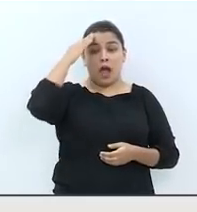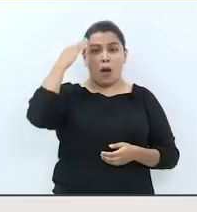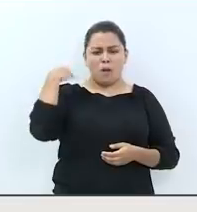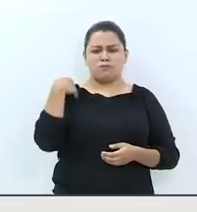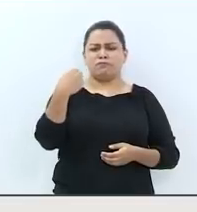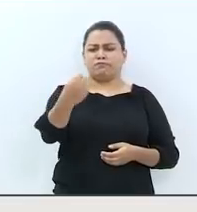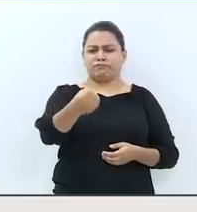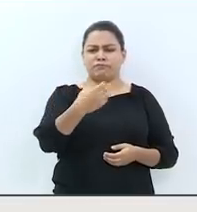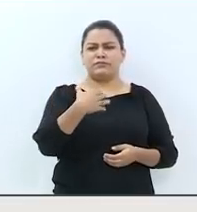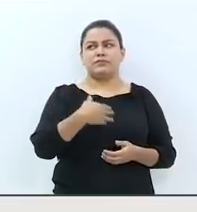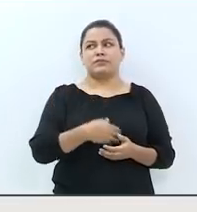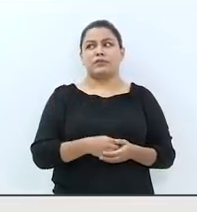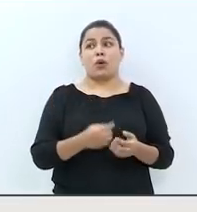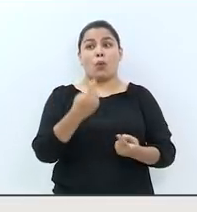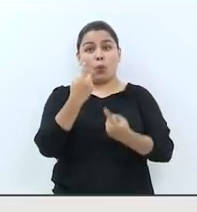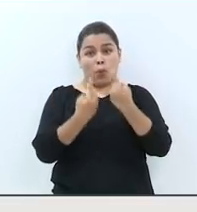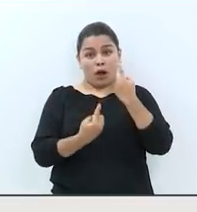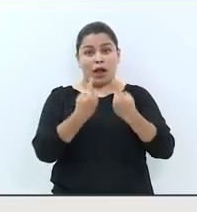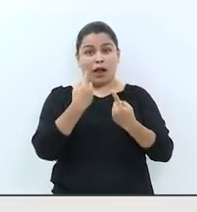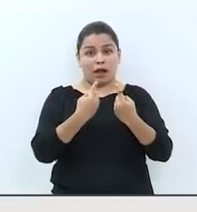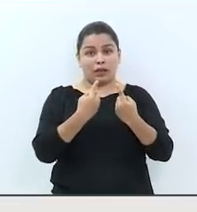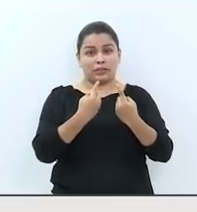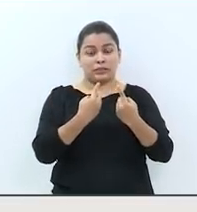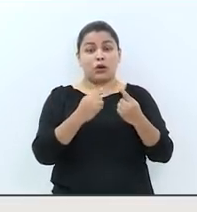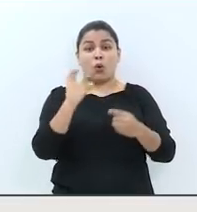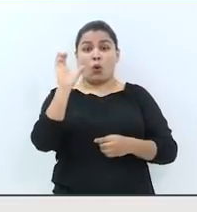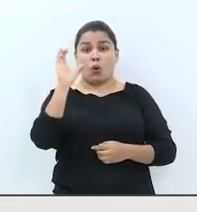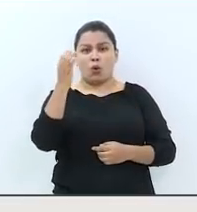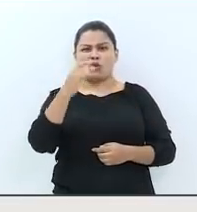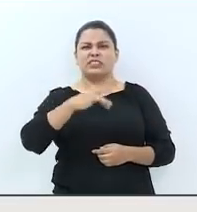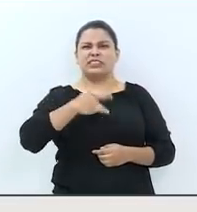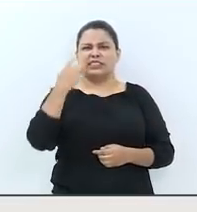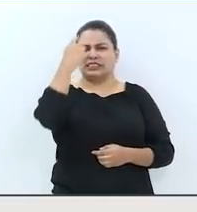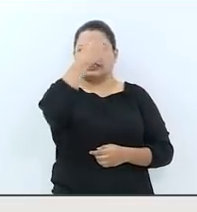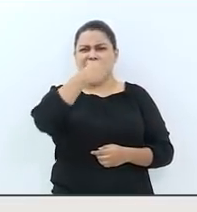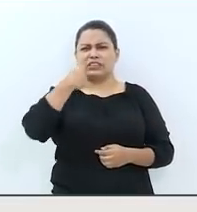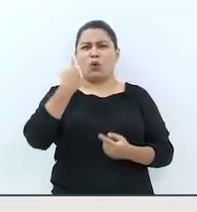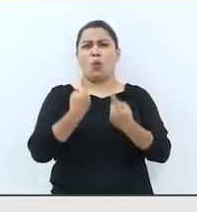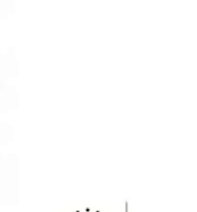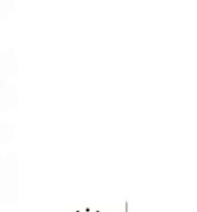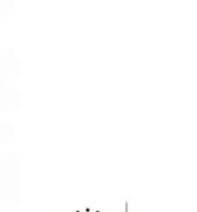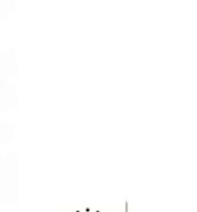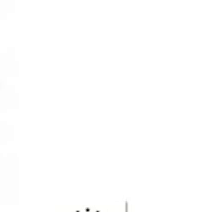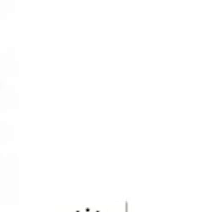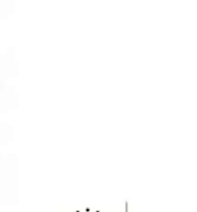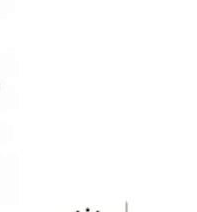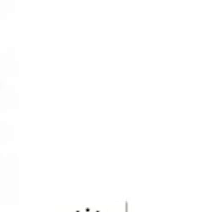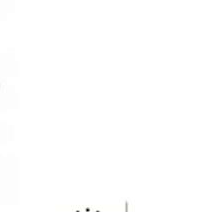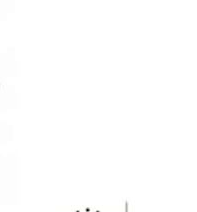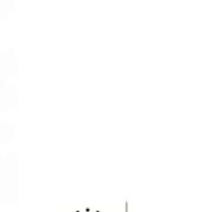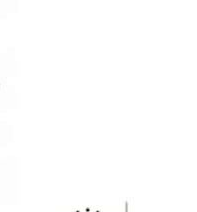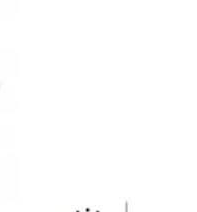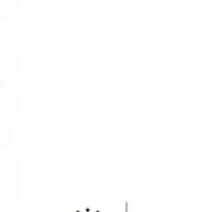chequeo emocional, ¿qué carita, qué color y qué siente? Ok, pues me siento